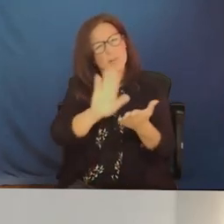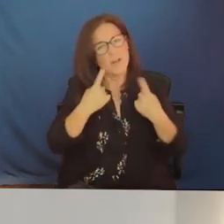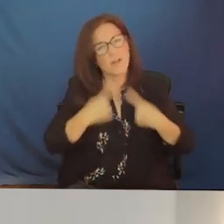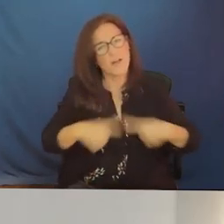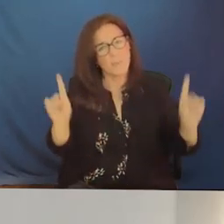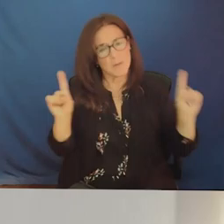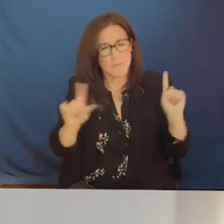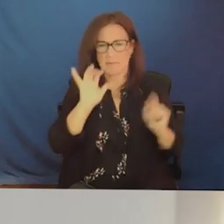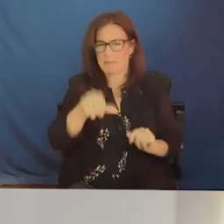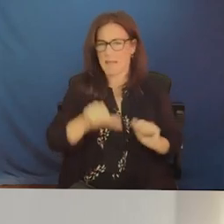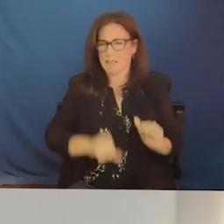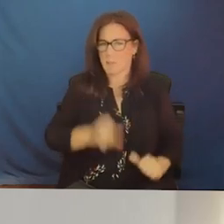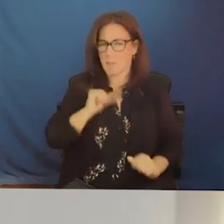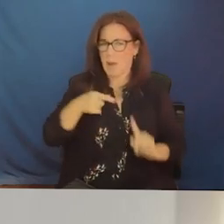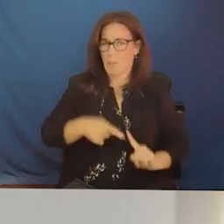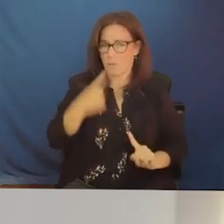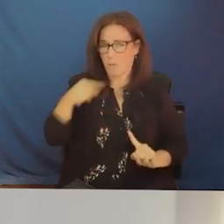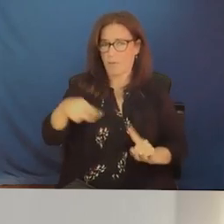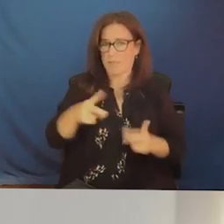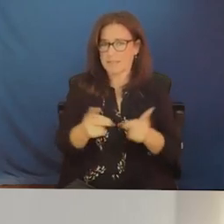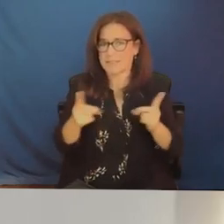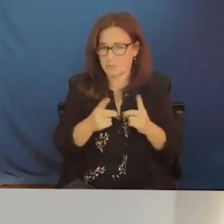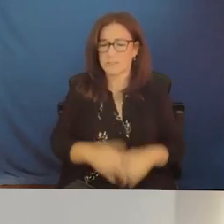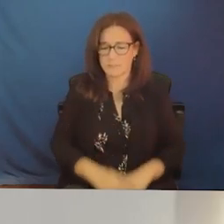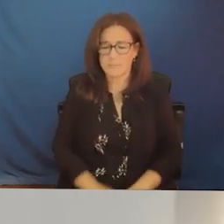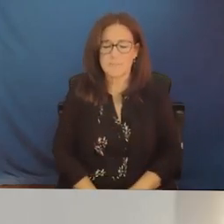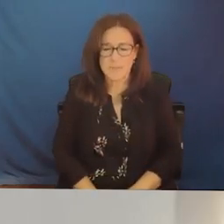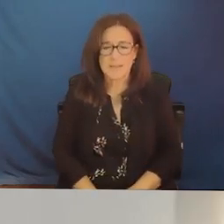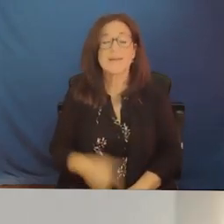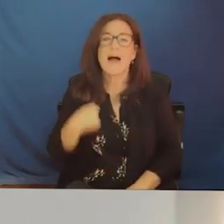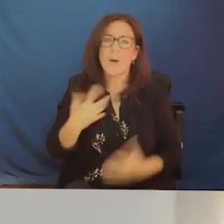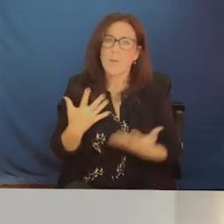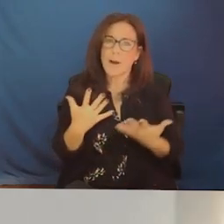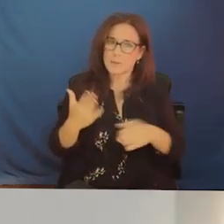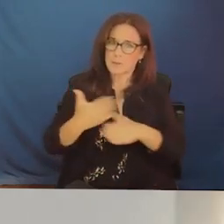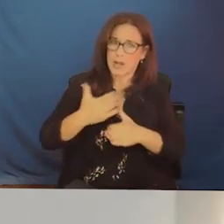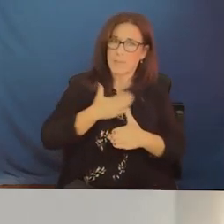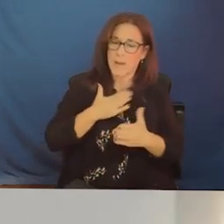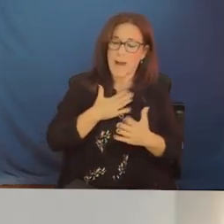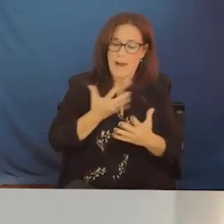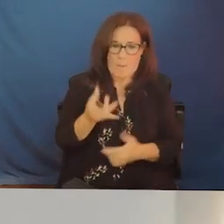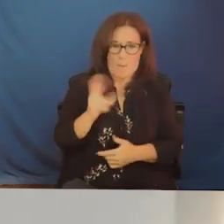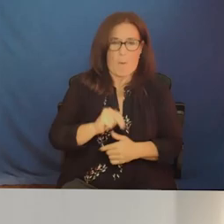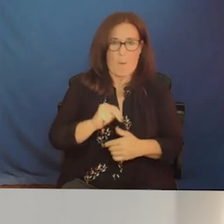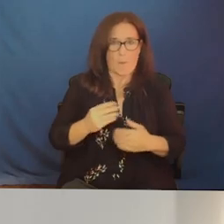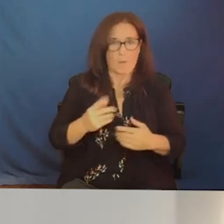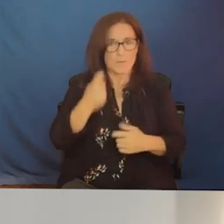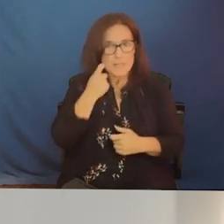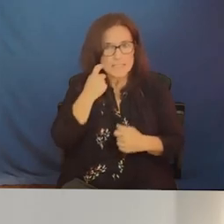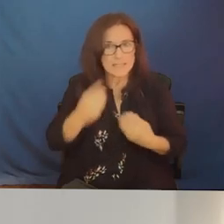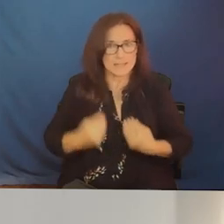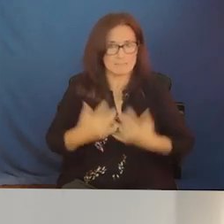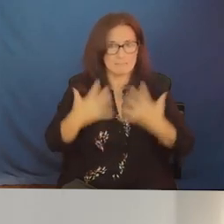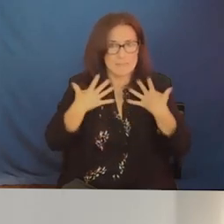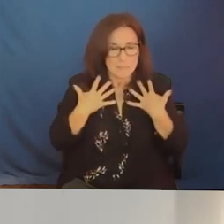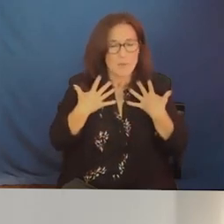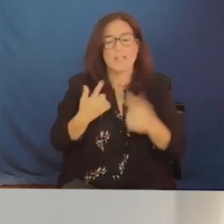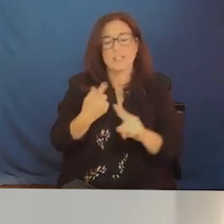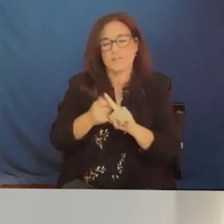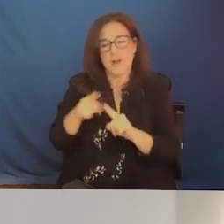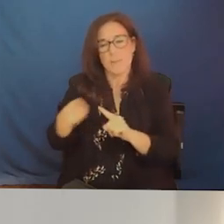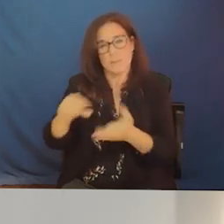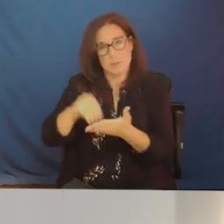del distrito y quiero seguir compartiendo mi razón de inspiración esta noche resaltada por los logros de